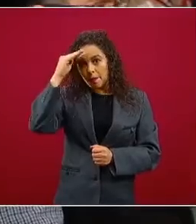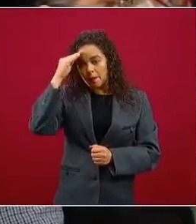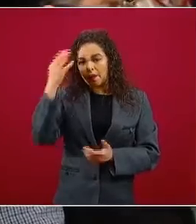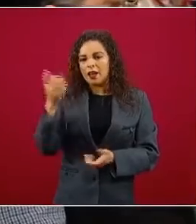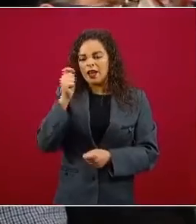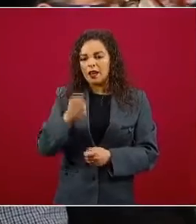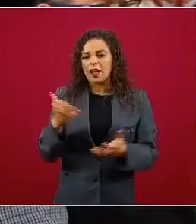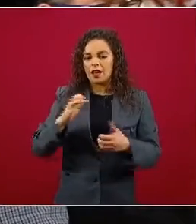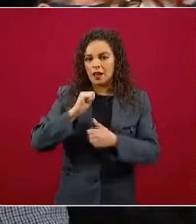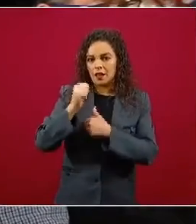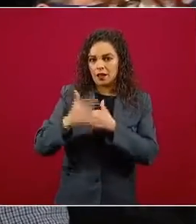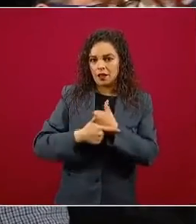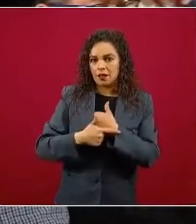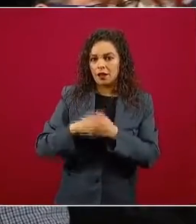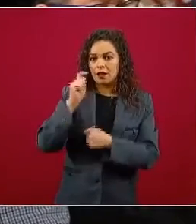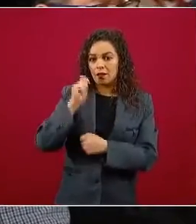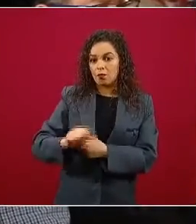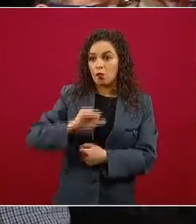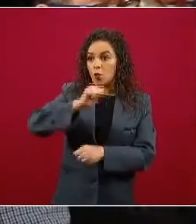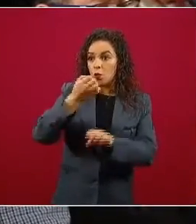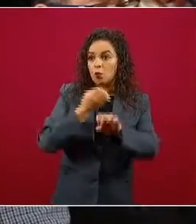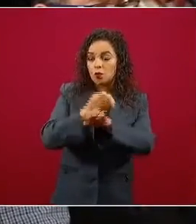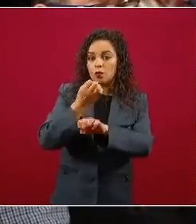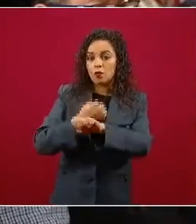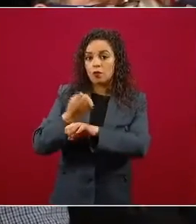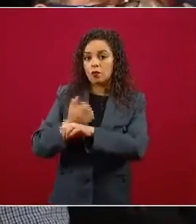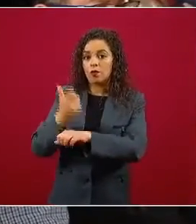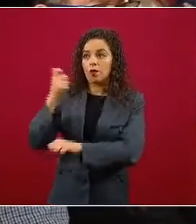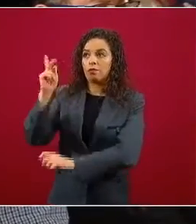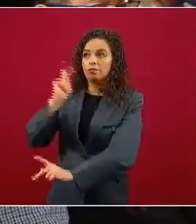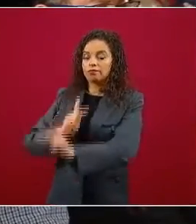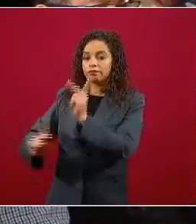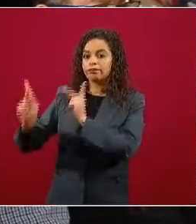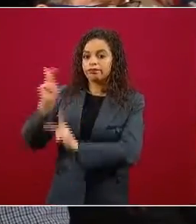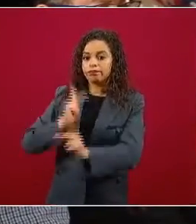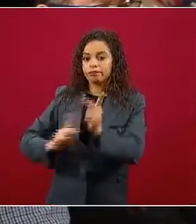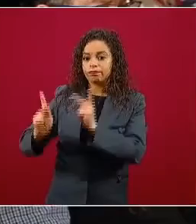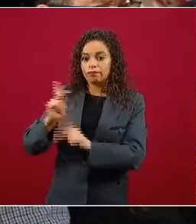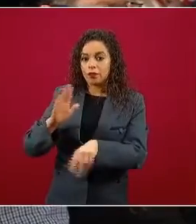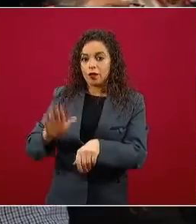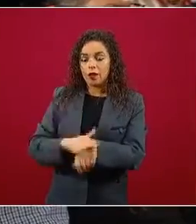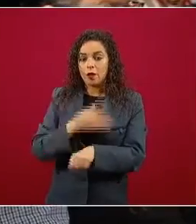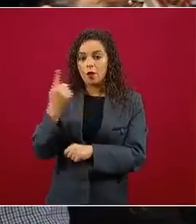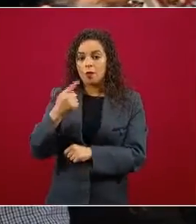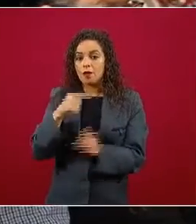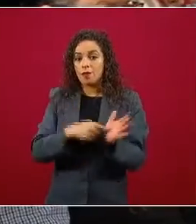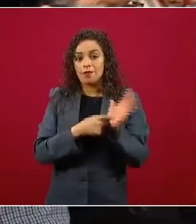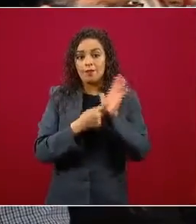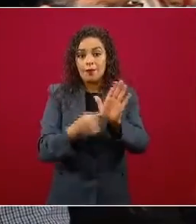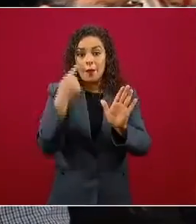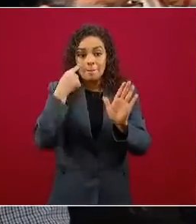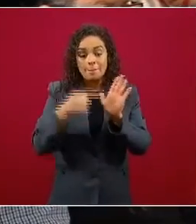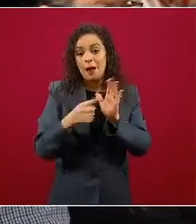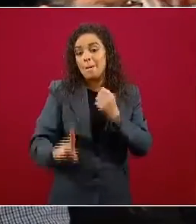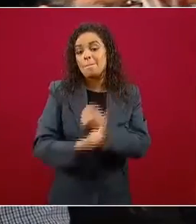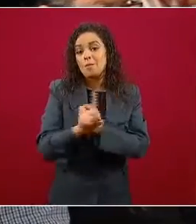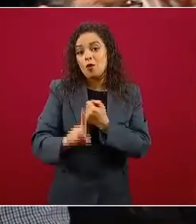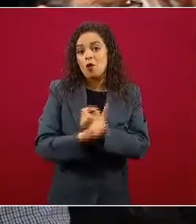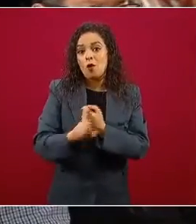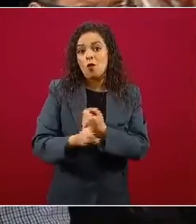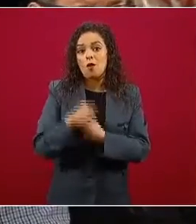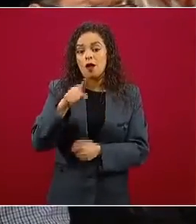están adquiriendo algunos estados actualmente, poniendo el tema del COVID al frente? Es decir, concretamente,